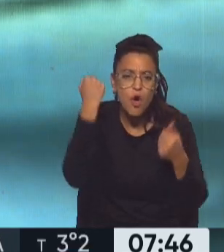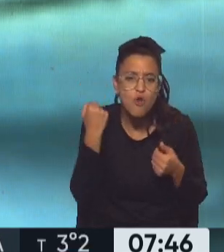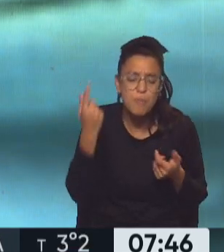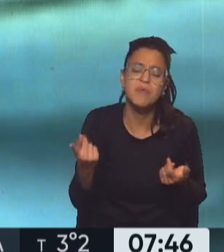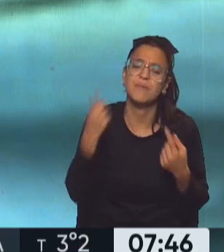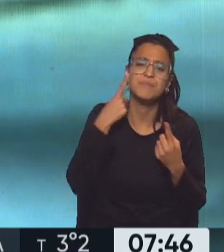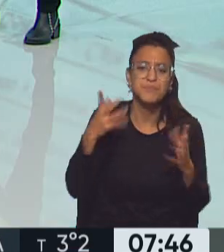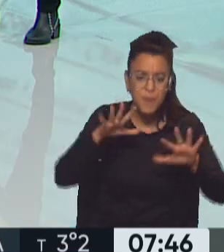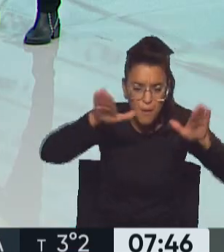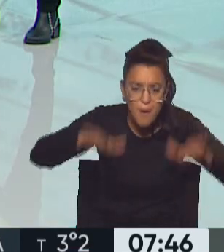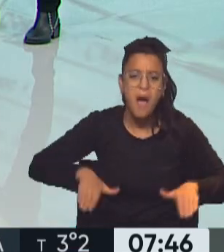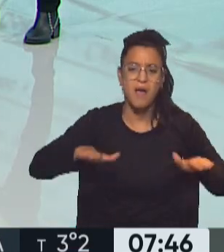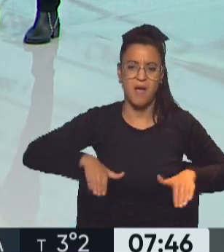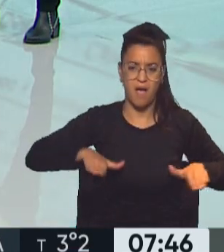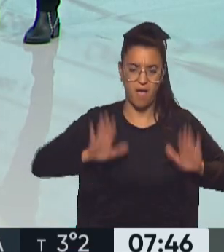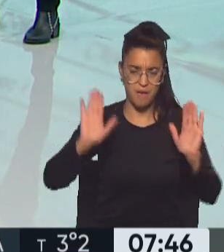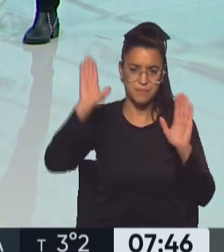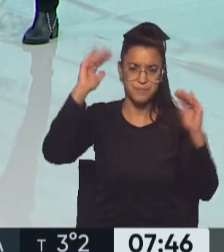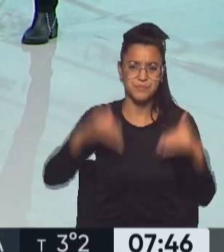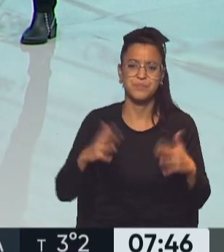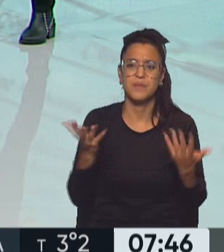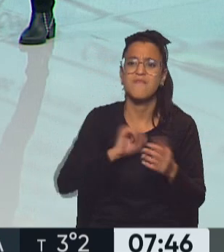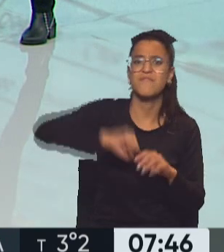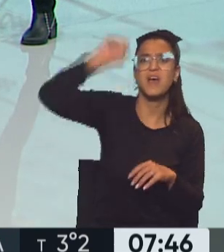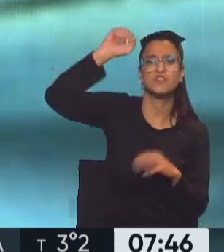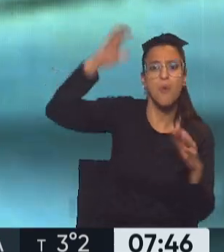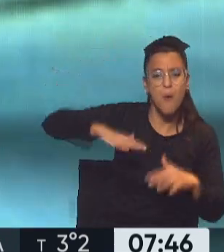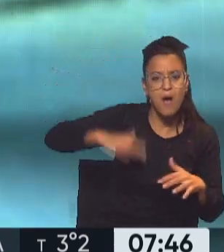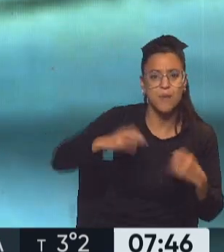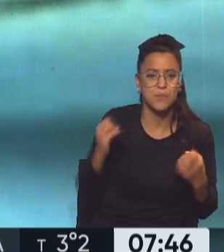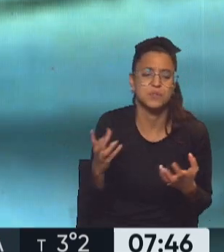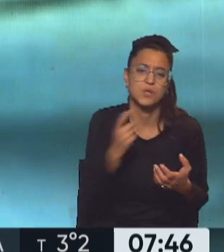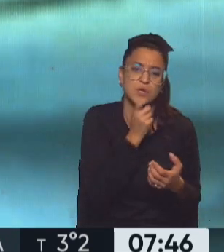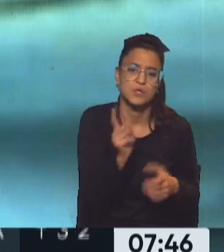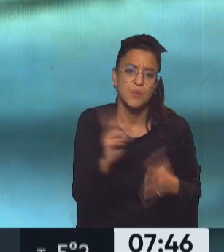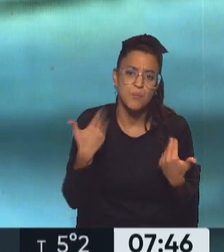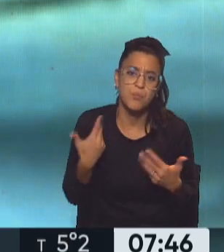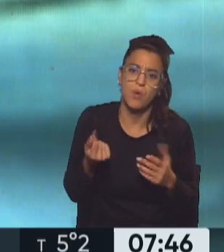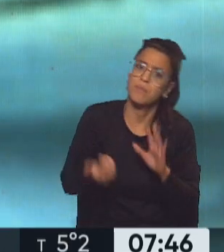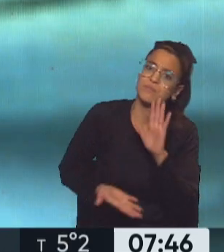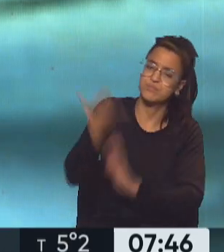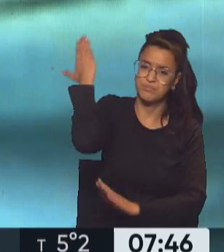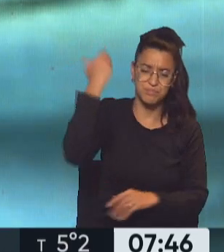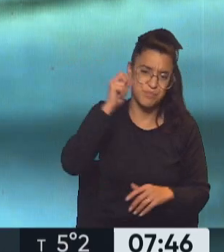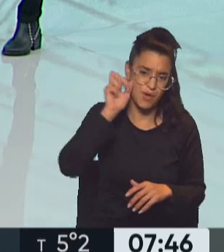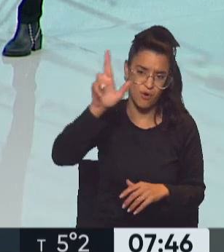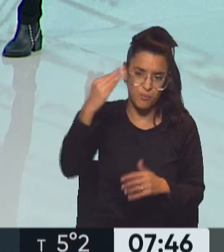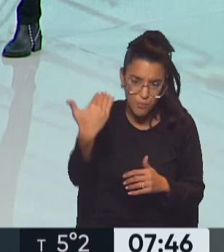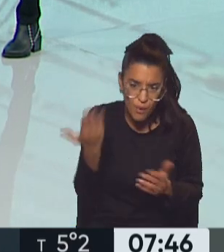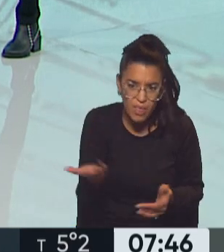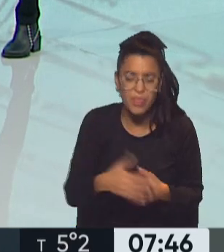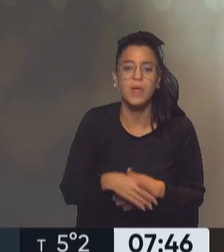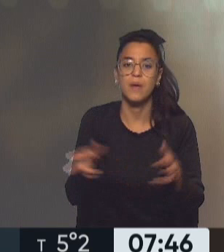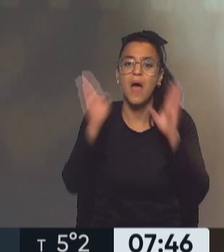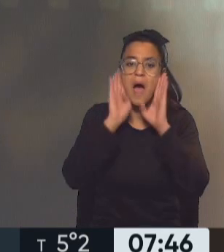la idea es un poco bajar un poco la espuma de la inflación, porque si no esto puede elevarse más. Bueno, estaremos